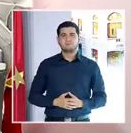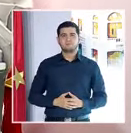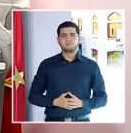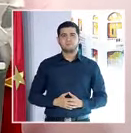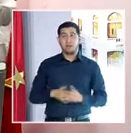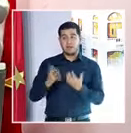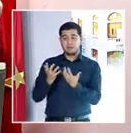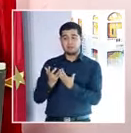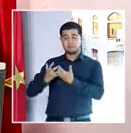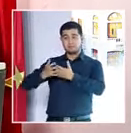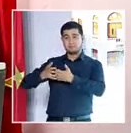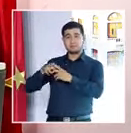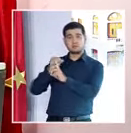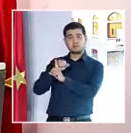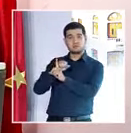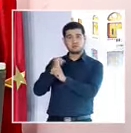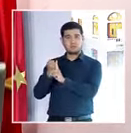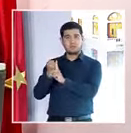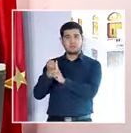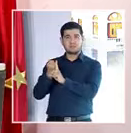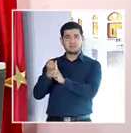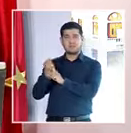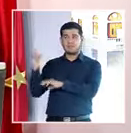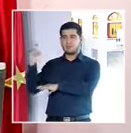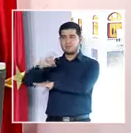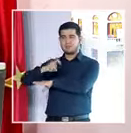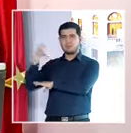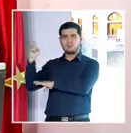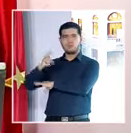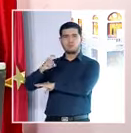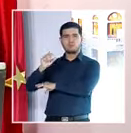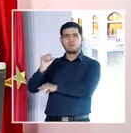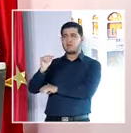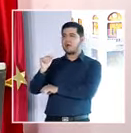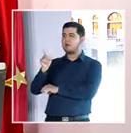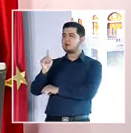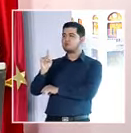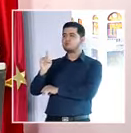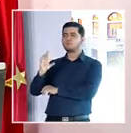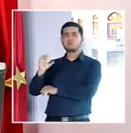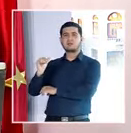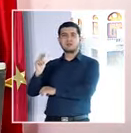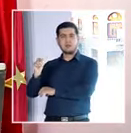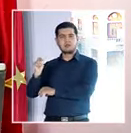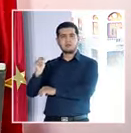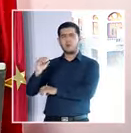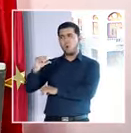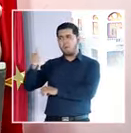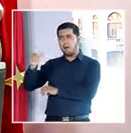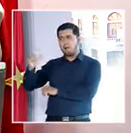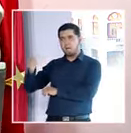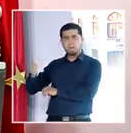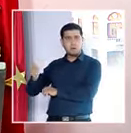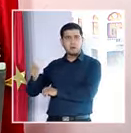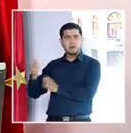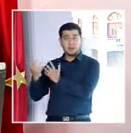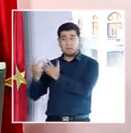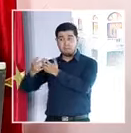sociales del Catatumbo, a Ascanca, a Suncad y a todas las